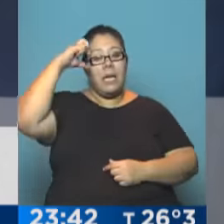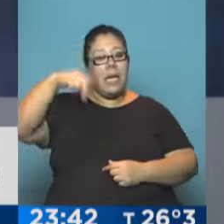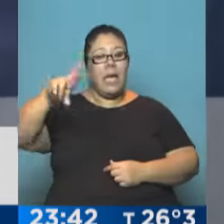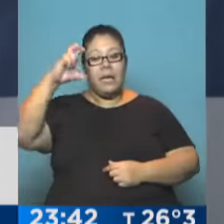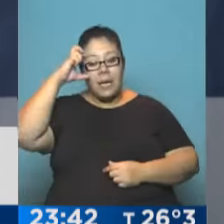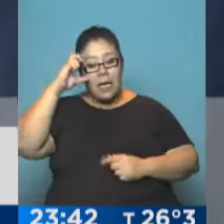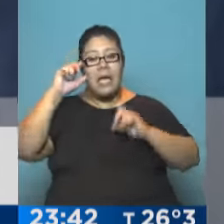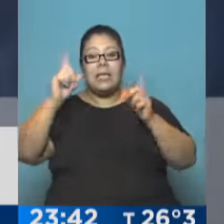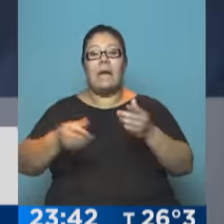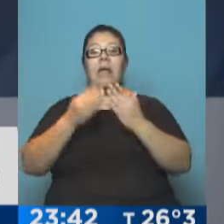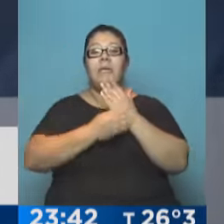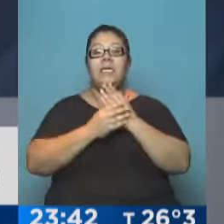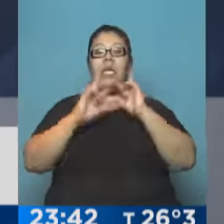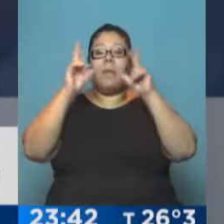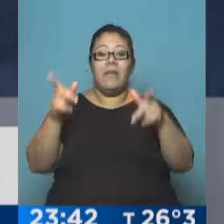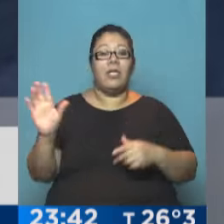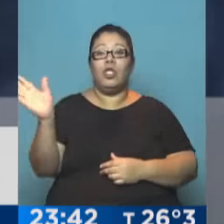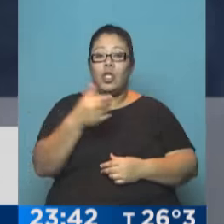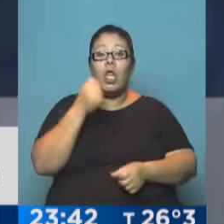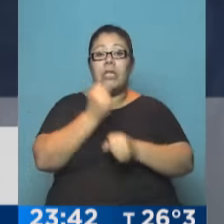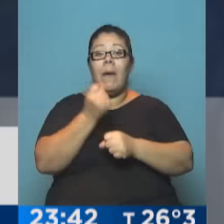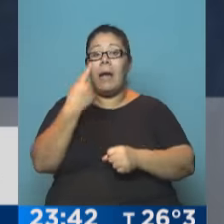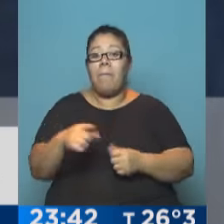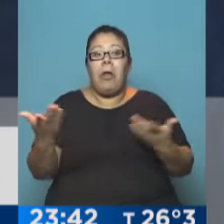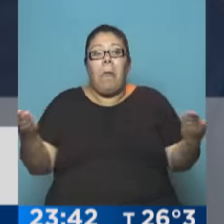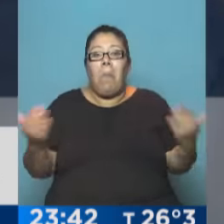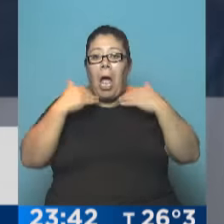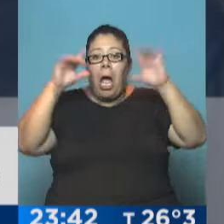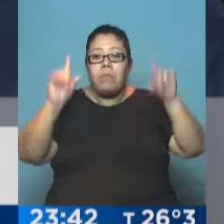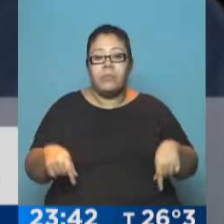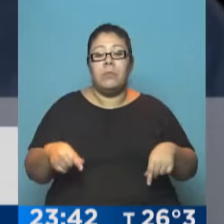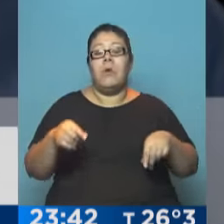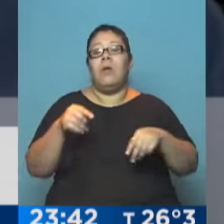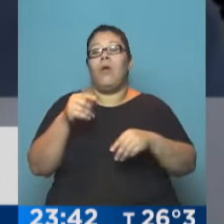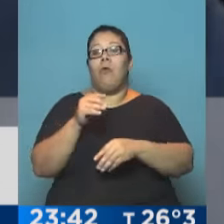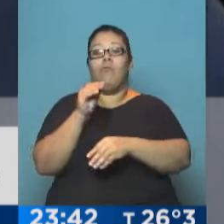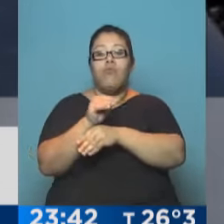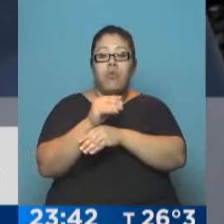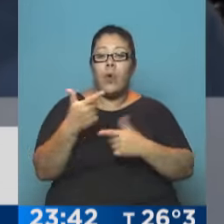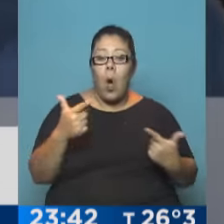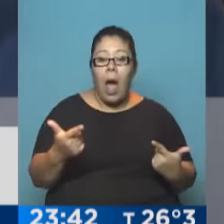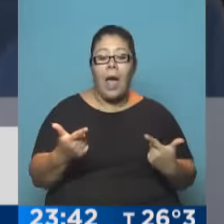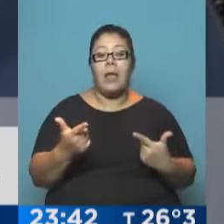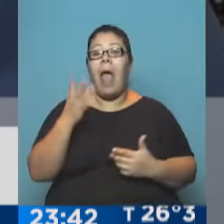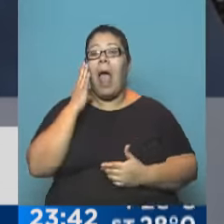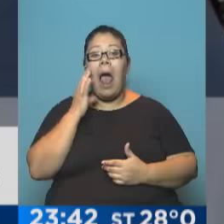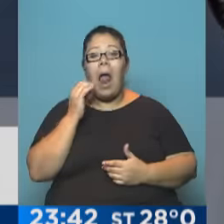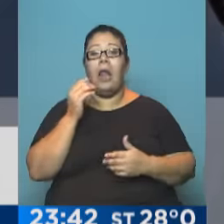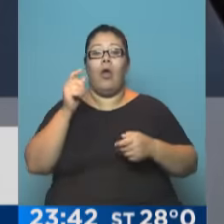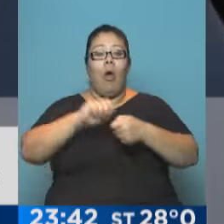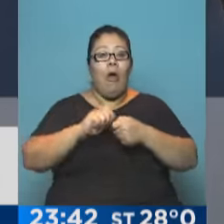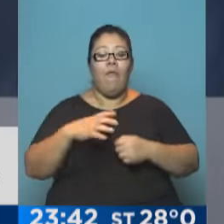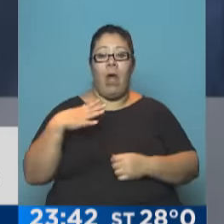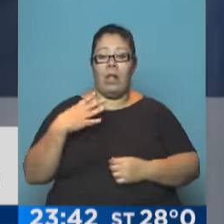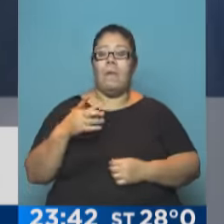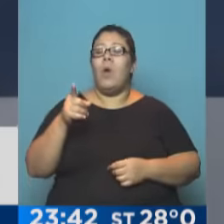Bueno, todos operan, pero falta de coordinación, falta de mantenimiento. Esto es evidente. ¿Cuántos son que están